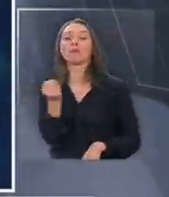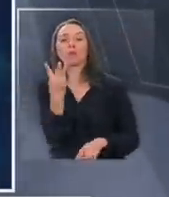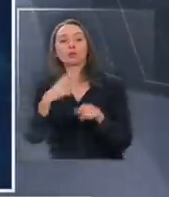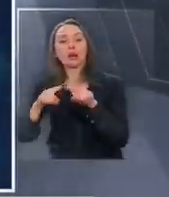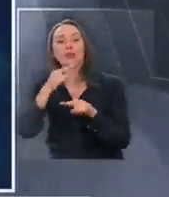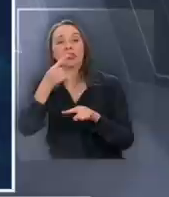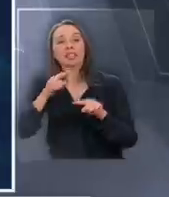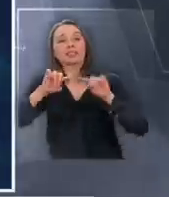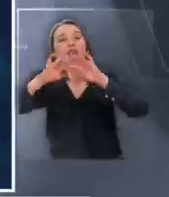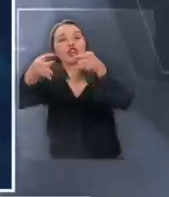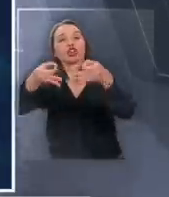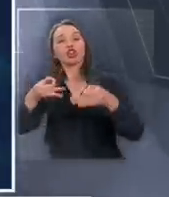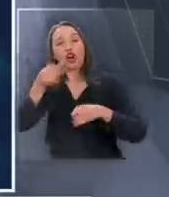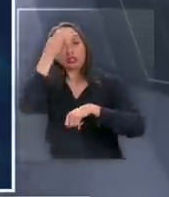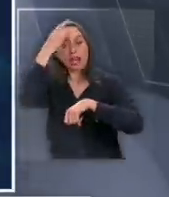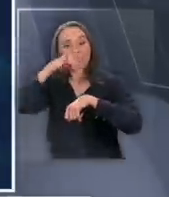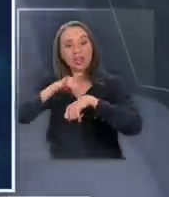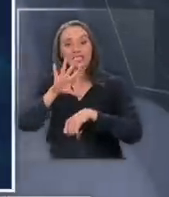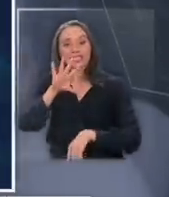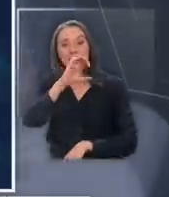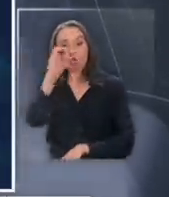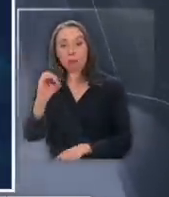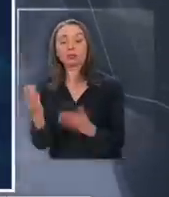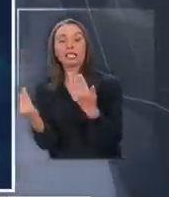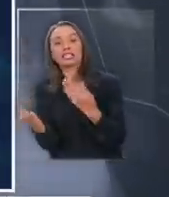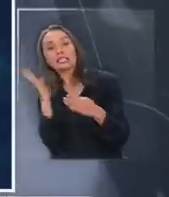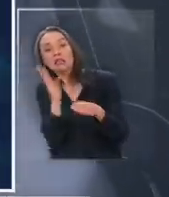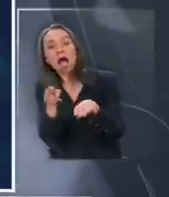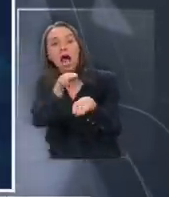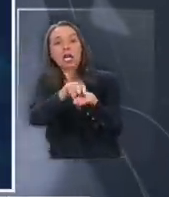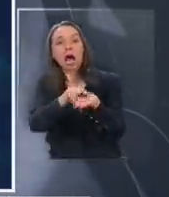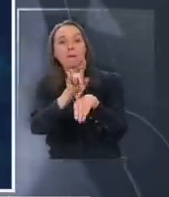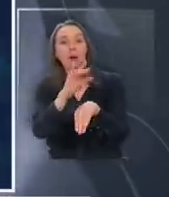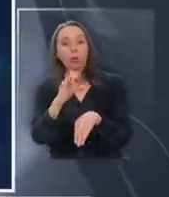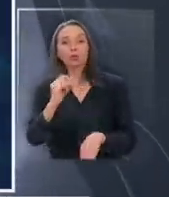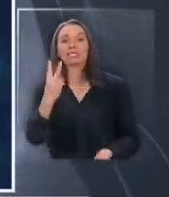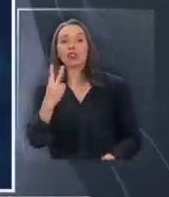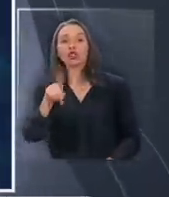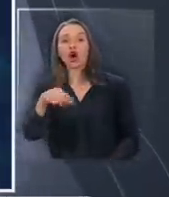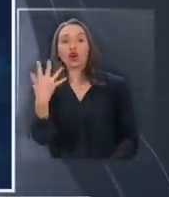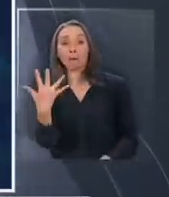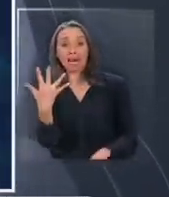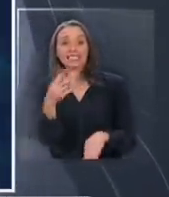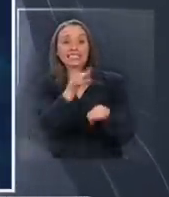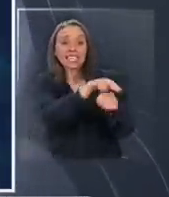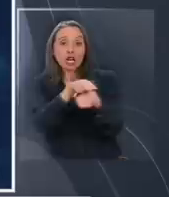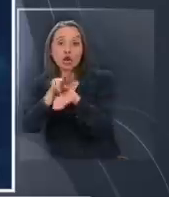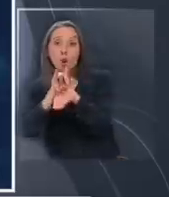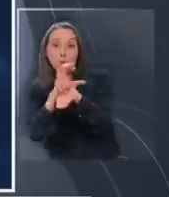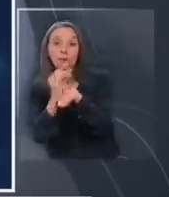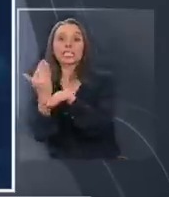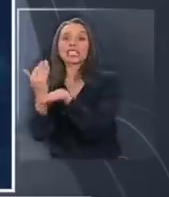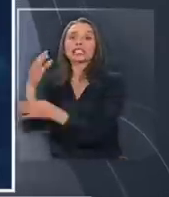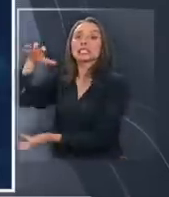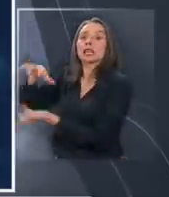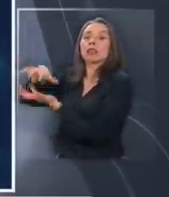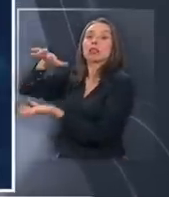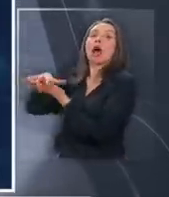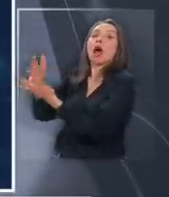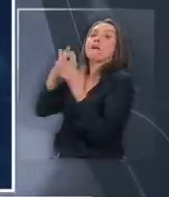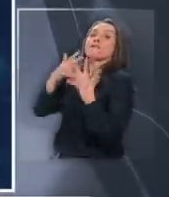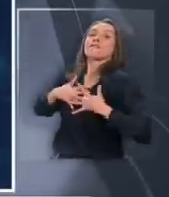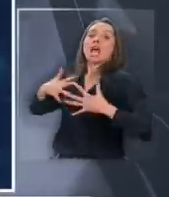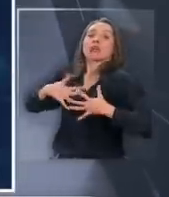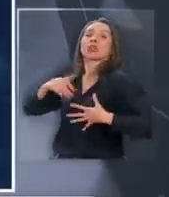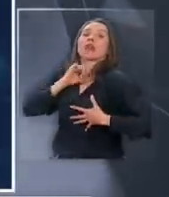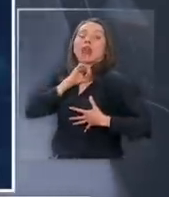del total de pacientes más o menos el 5% va a requerir camas UCI, de esos 2,5% ventilación mecánica. Si uno ve la proporción, 4.800 casos en un